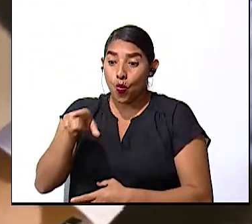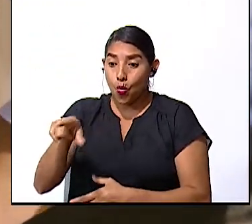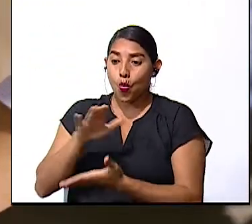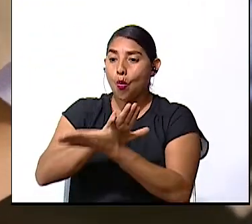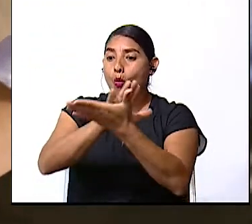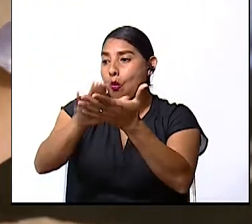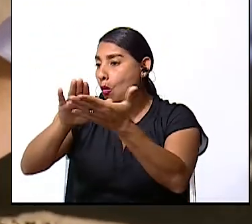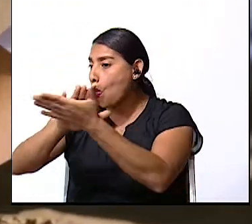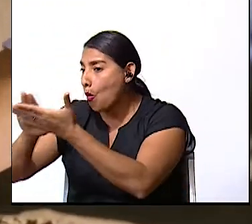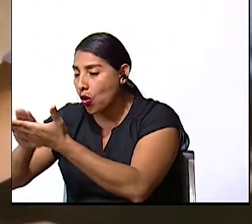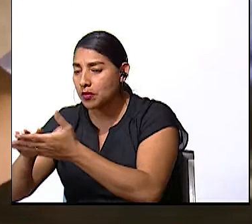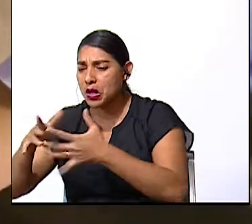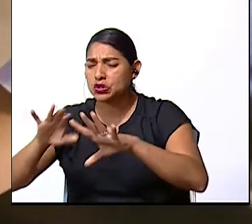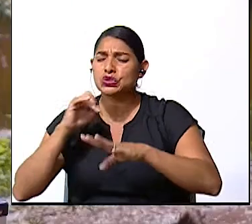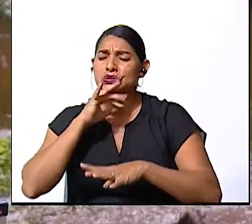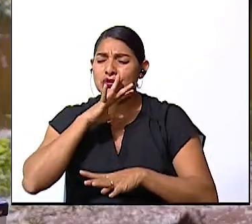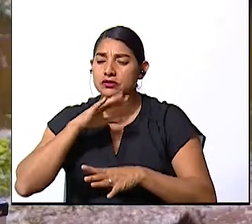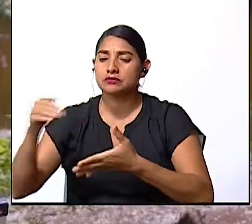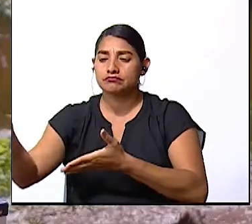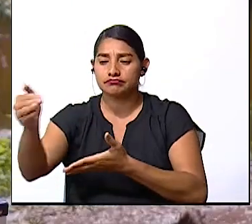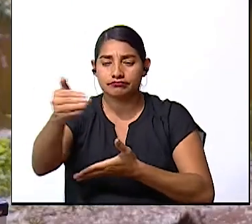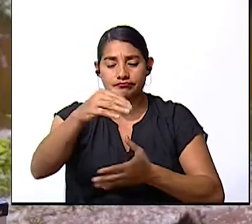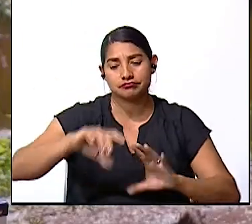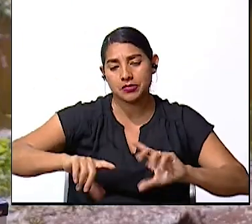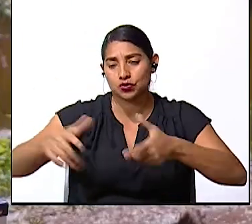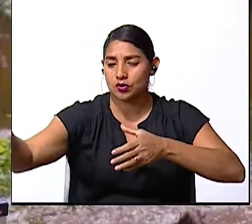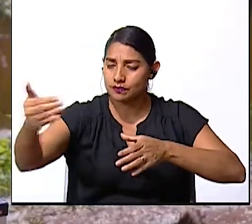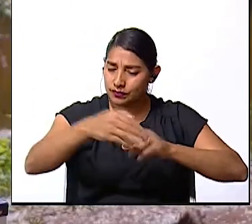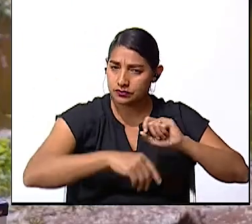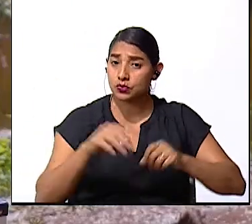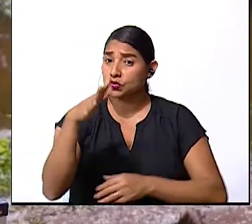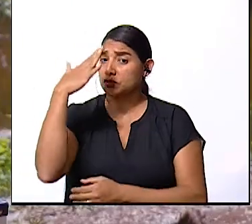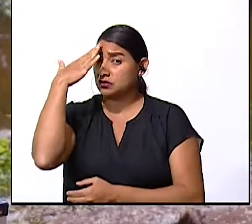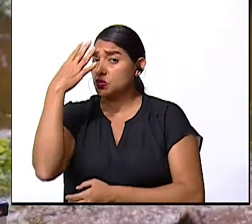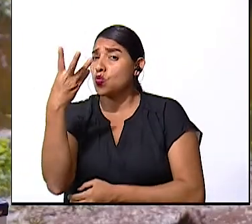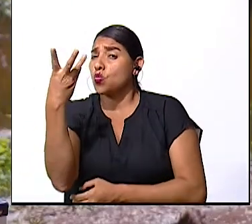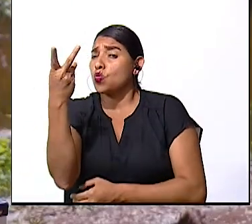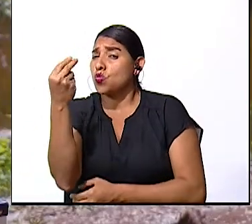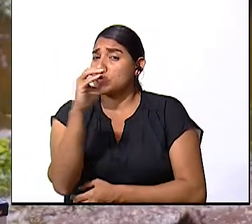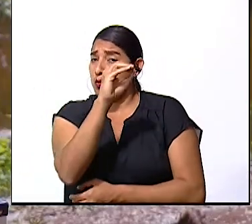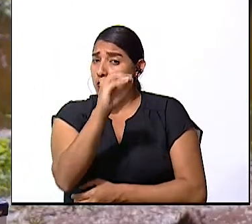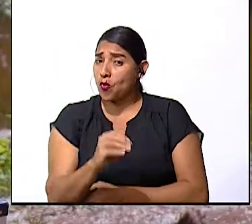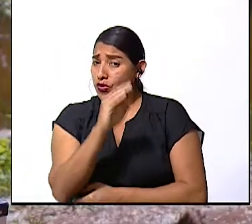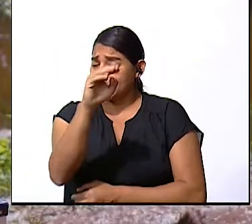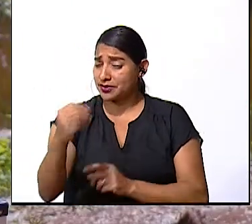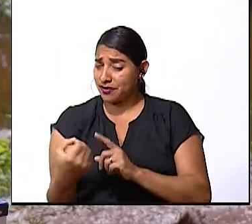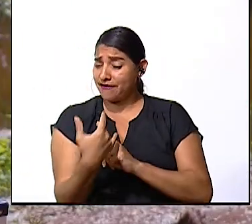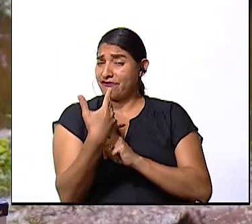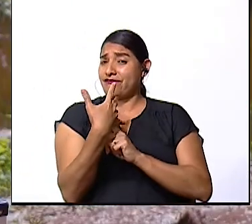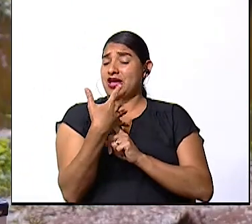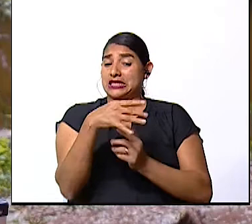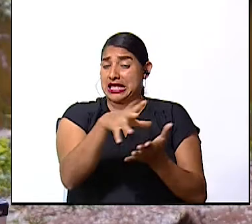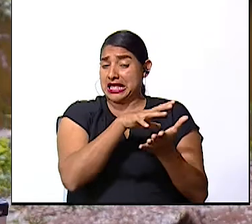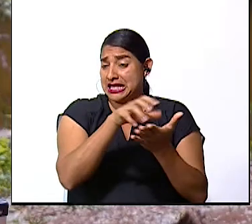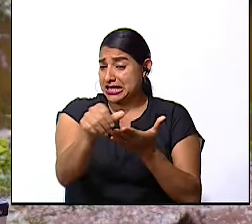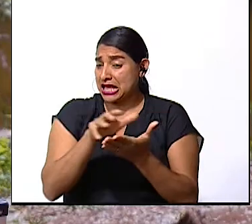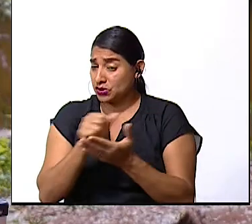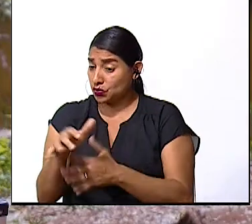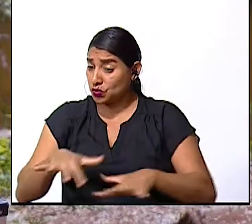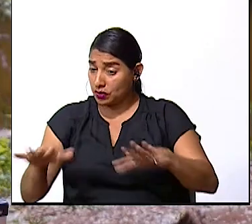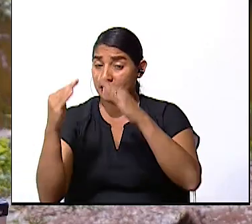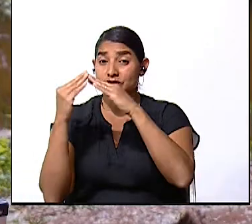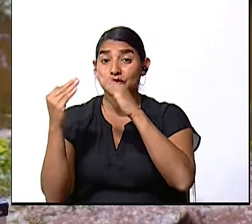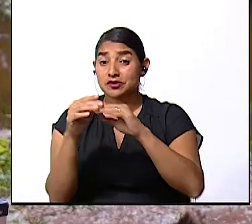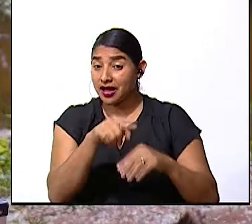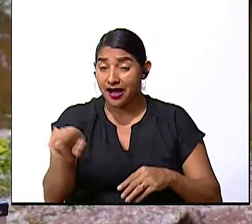limpiando áreas contaminadas. ¿Sabes a qué porcentaje de las especies amenazadas llega a afectar la destrucción del hábitat?